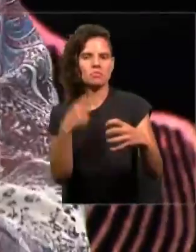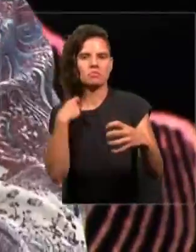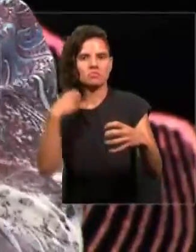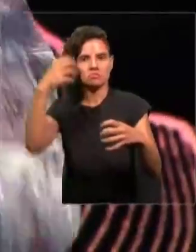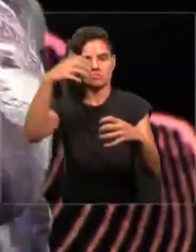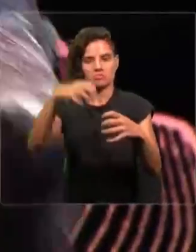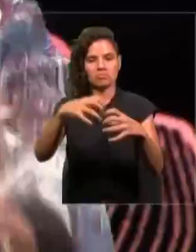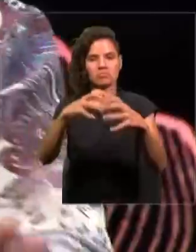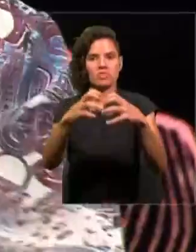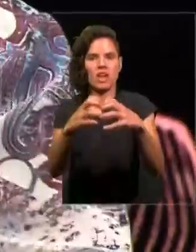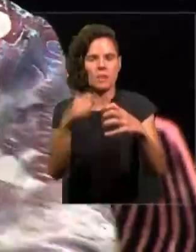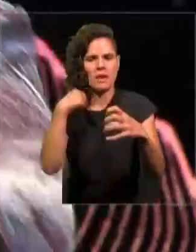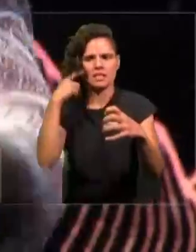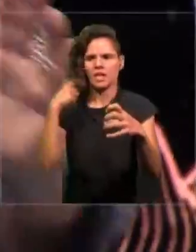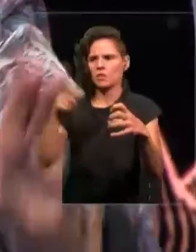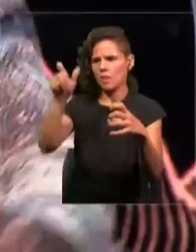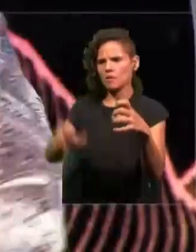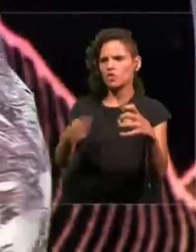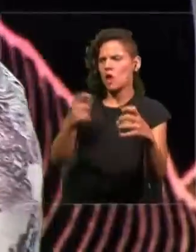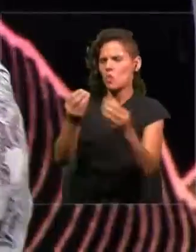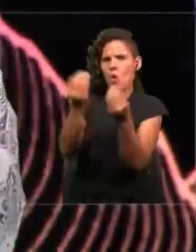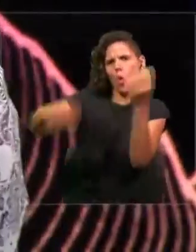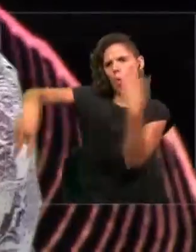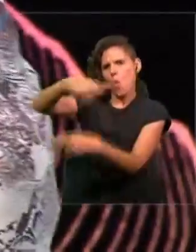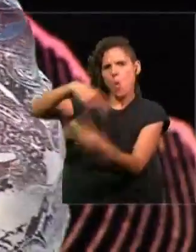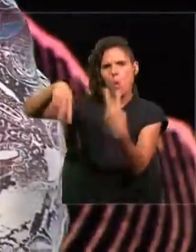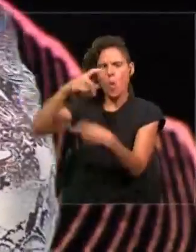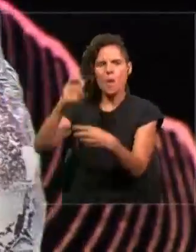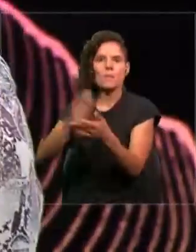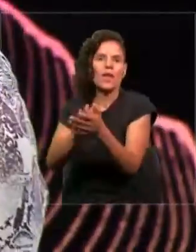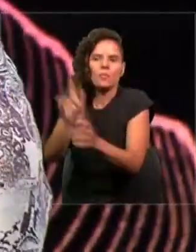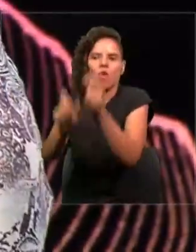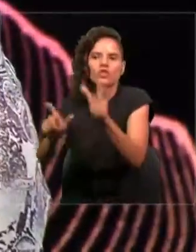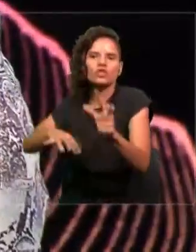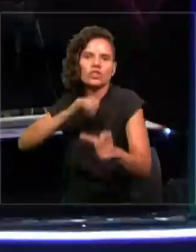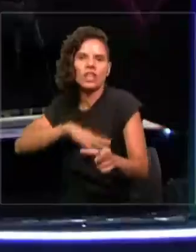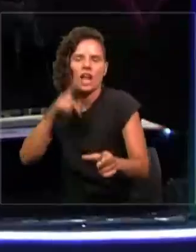cerebro se va a ver cuán revolucionario, por ejemplo, es el pueblo chileno.